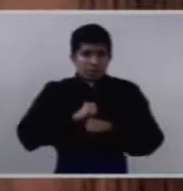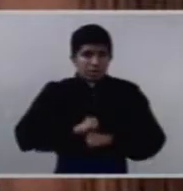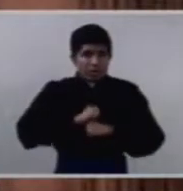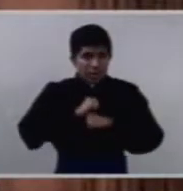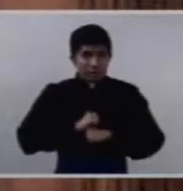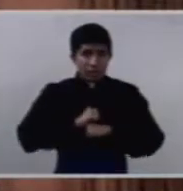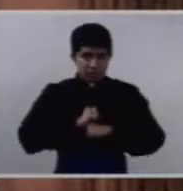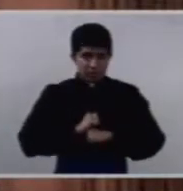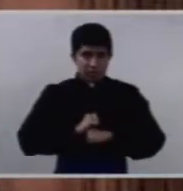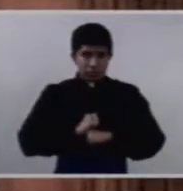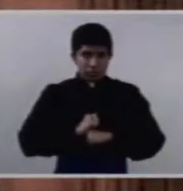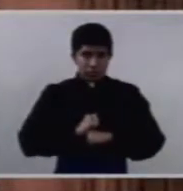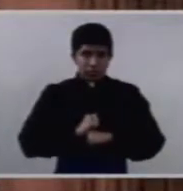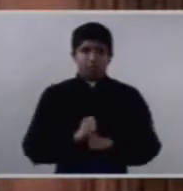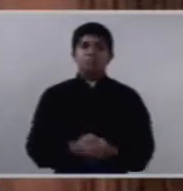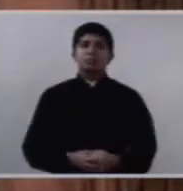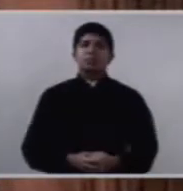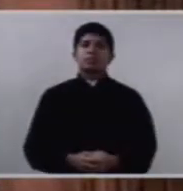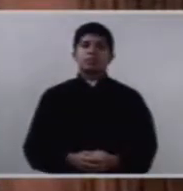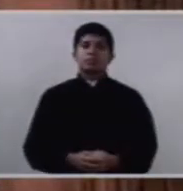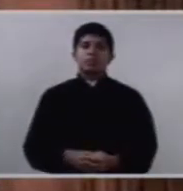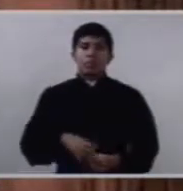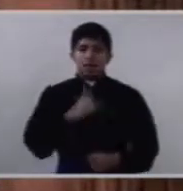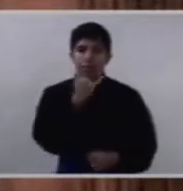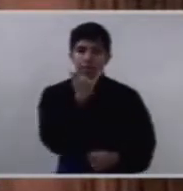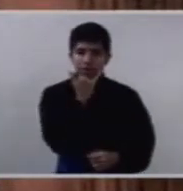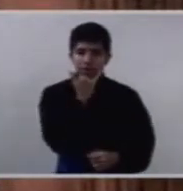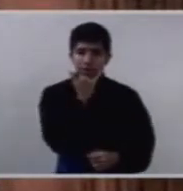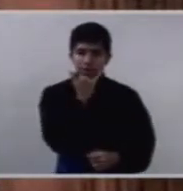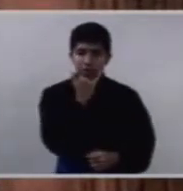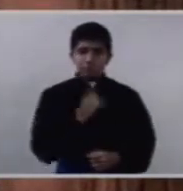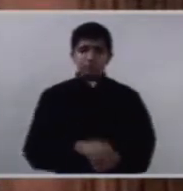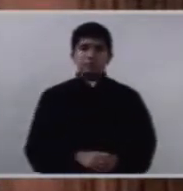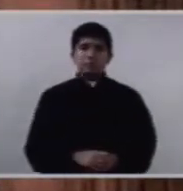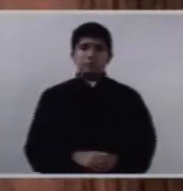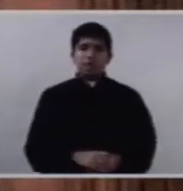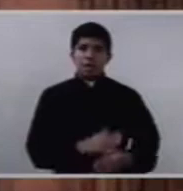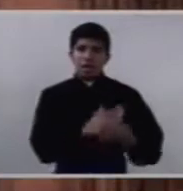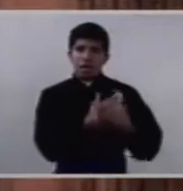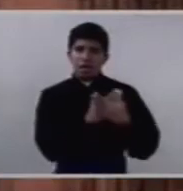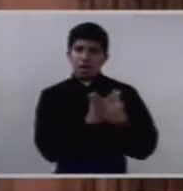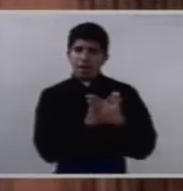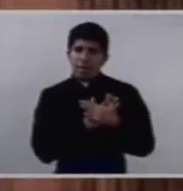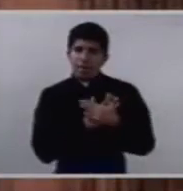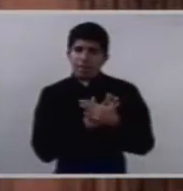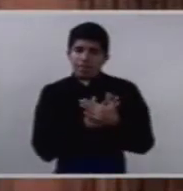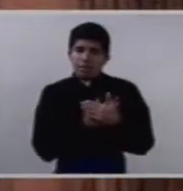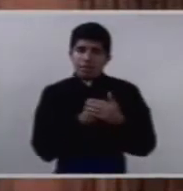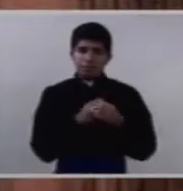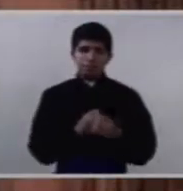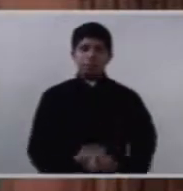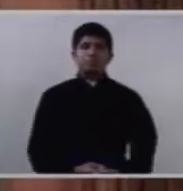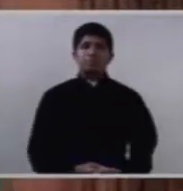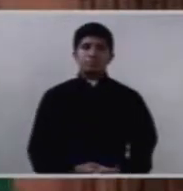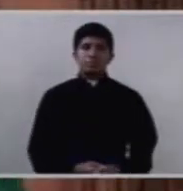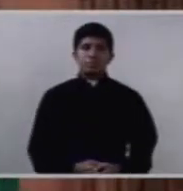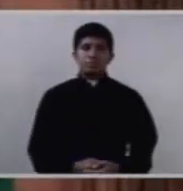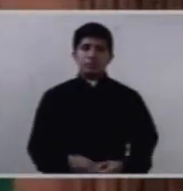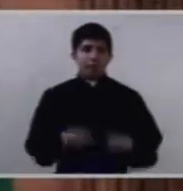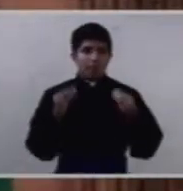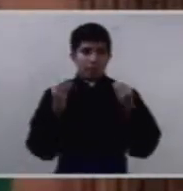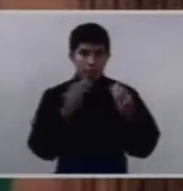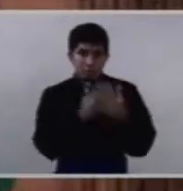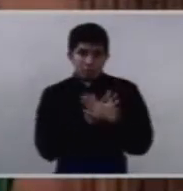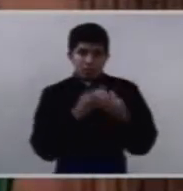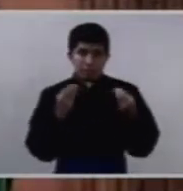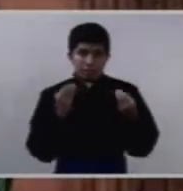un esfuerzo: perdonar, amar en exceso. Eso es lo que les pide